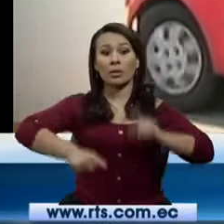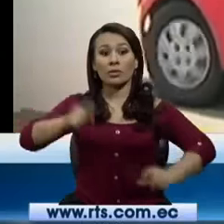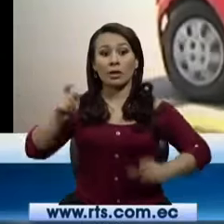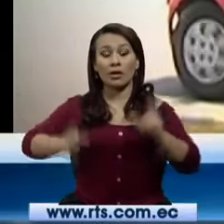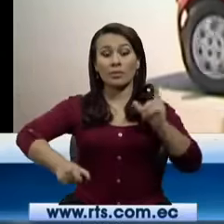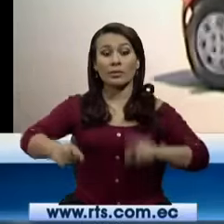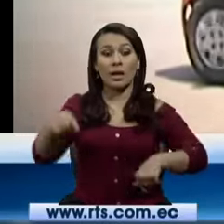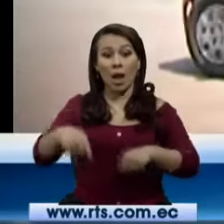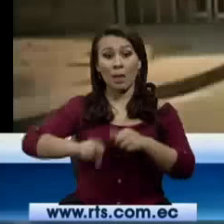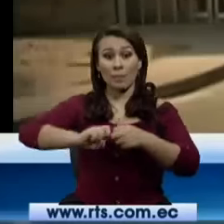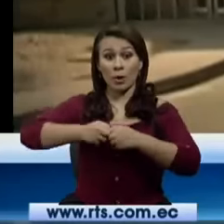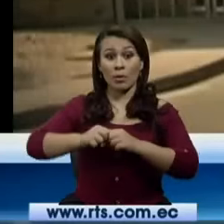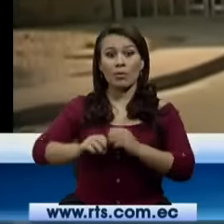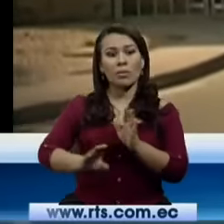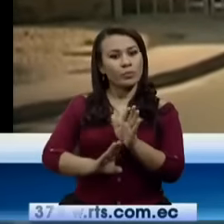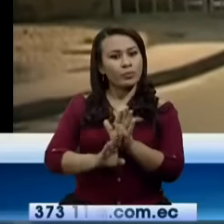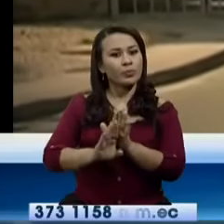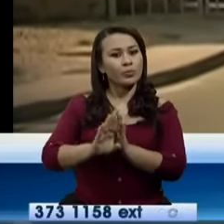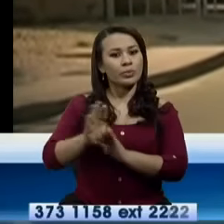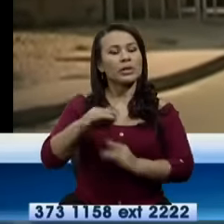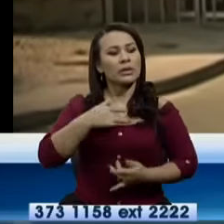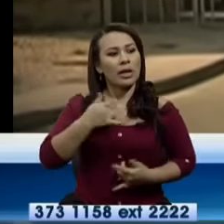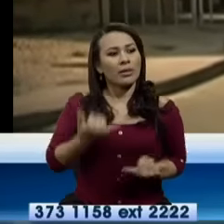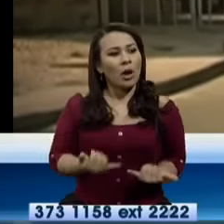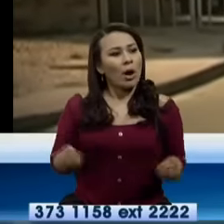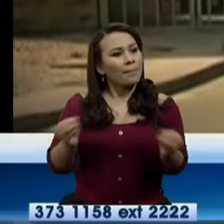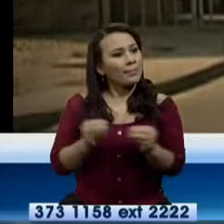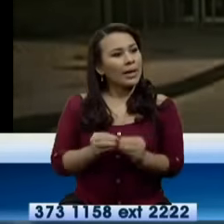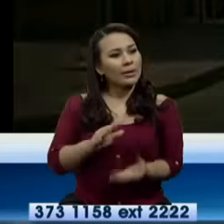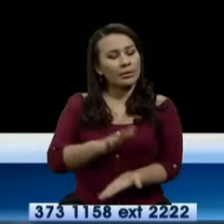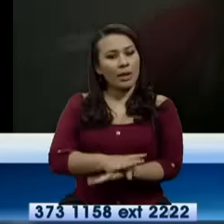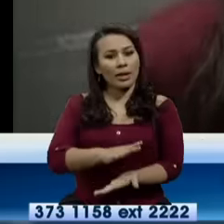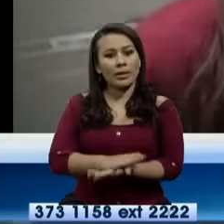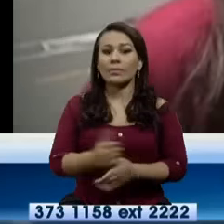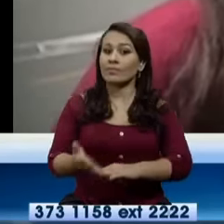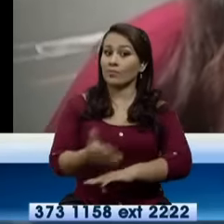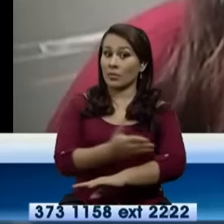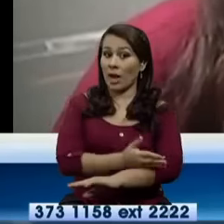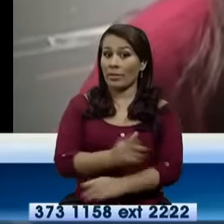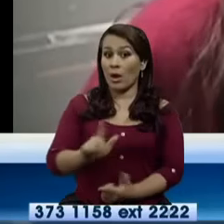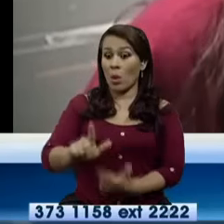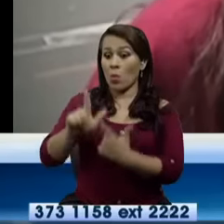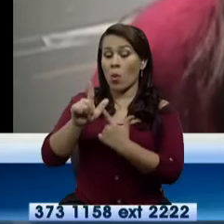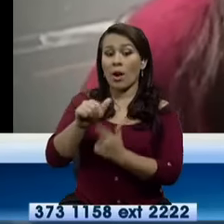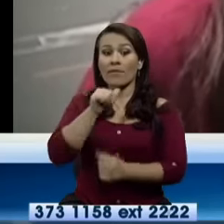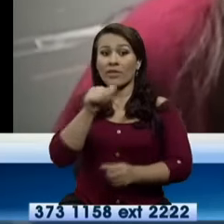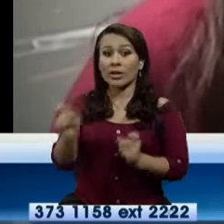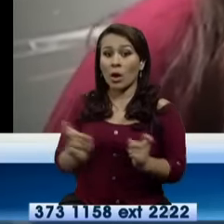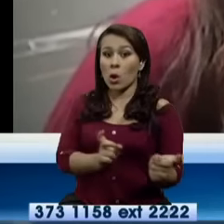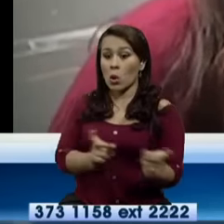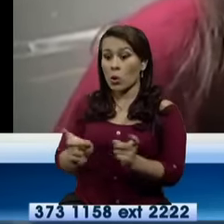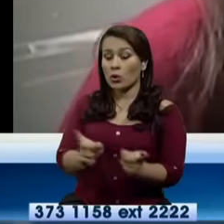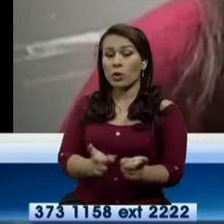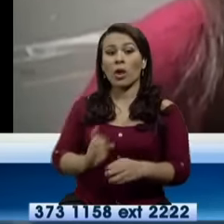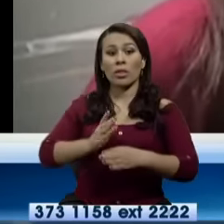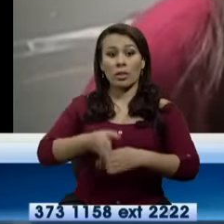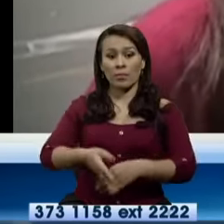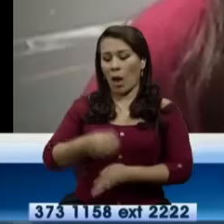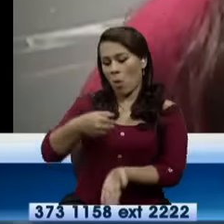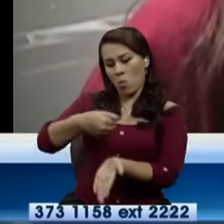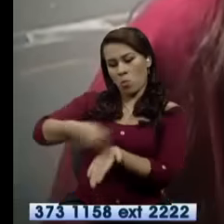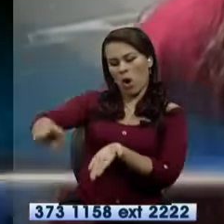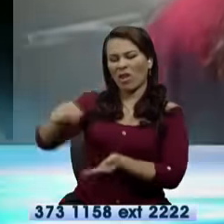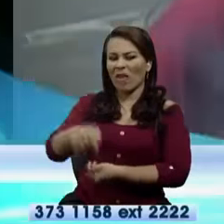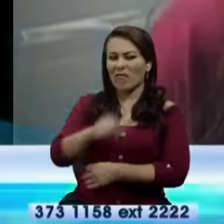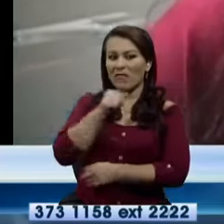situación ha ido mejorando y se más tranquilos antes habían guardias que no controlaban tanto pero se han despedido esos guardias y